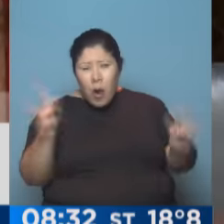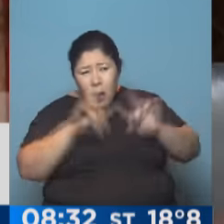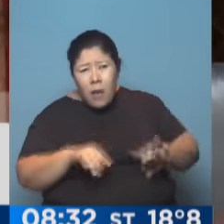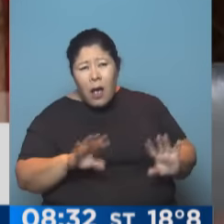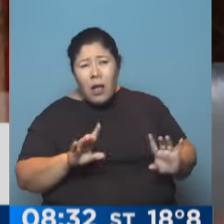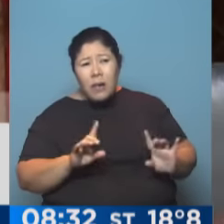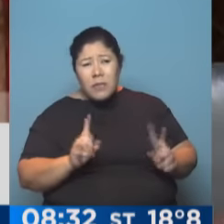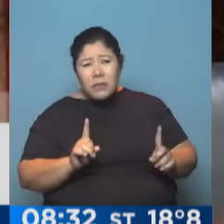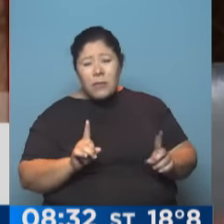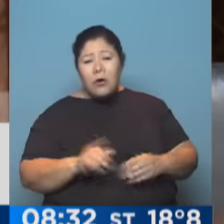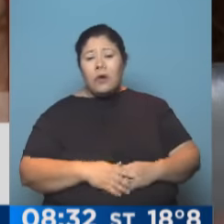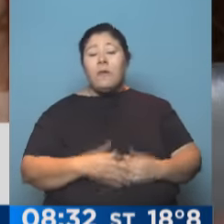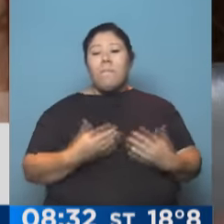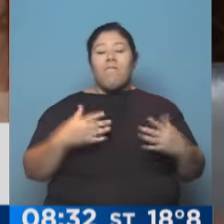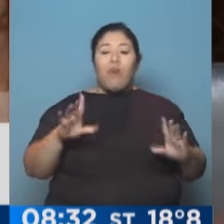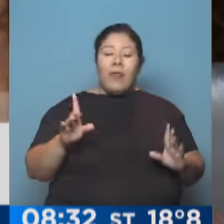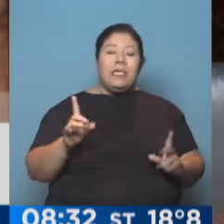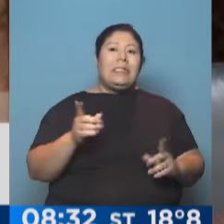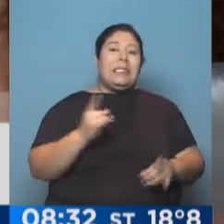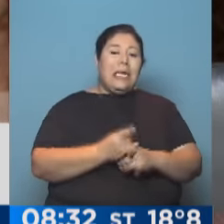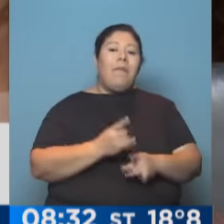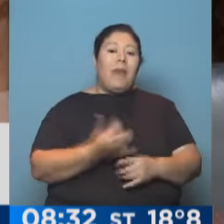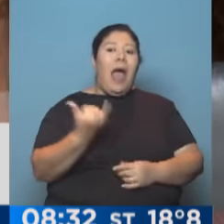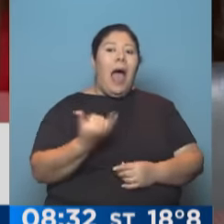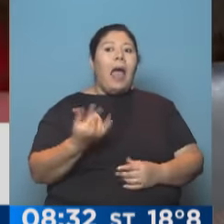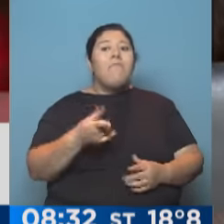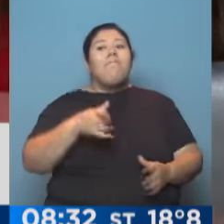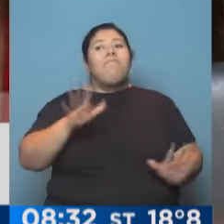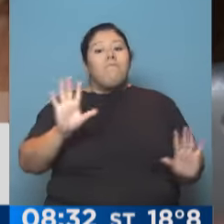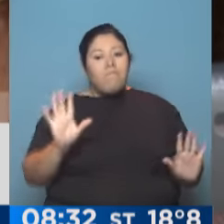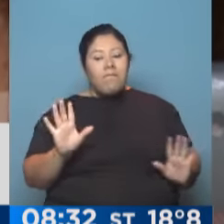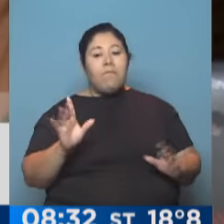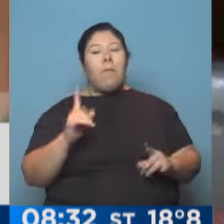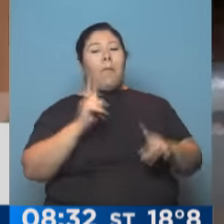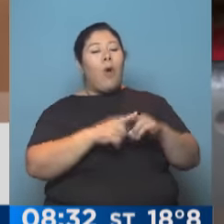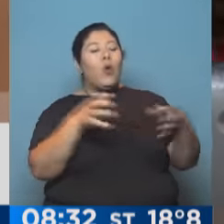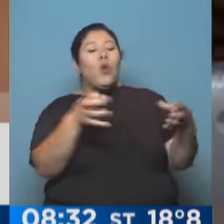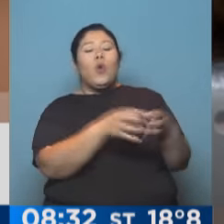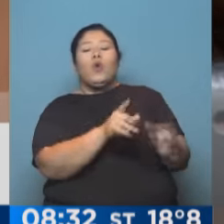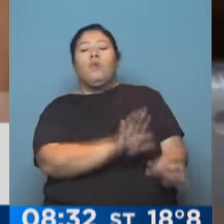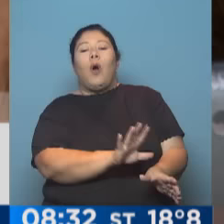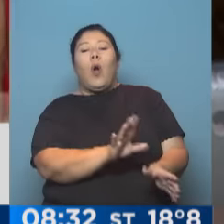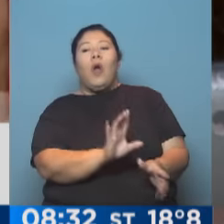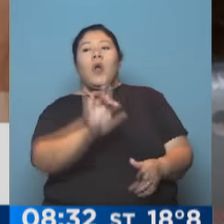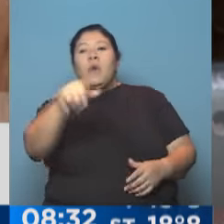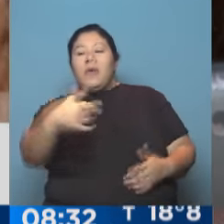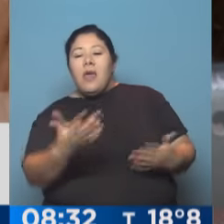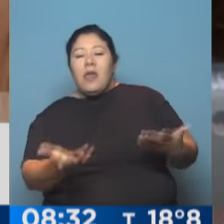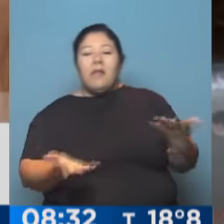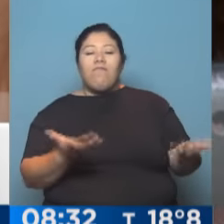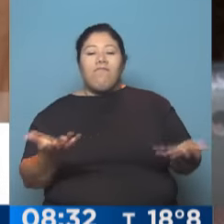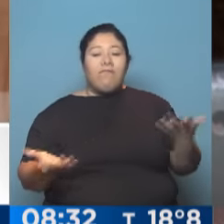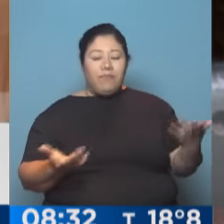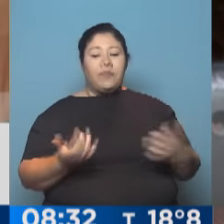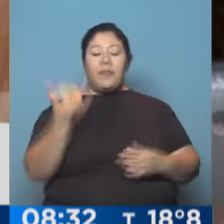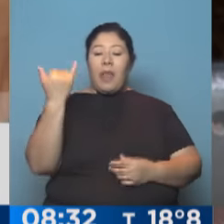eh Y el riesgo siempre existe porque el mercado porque eso genera no cl se debería se está viendo que hay cierta